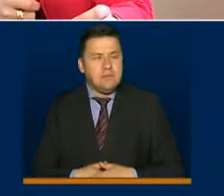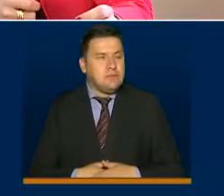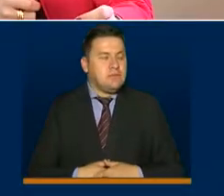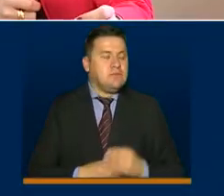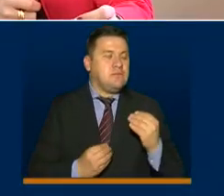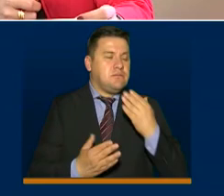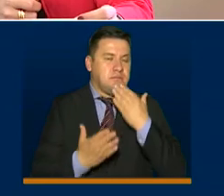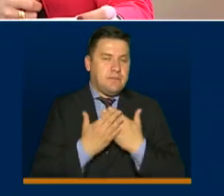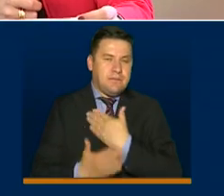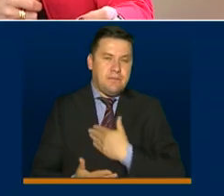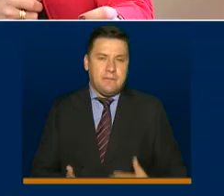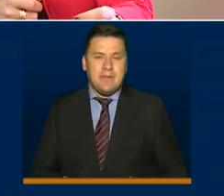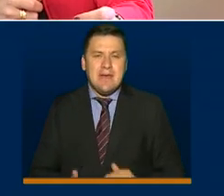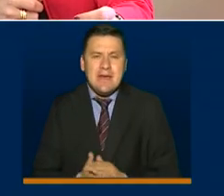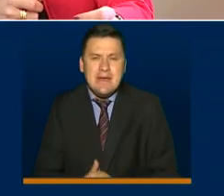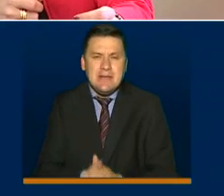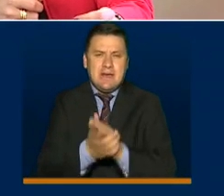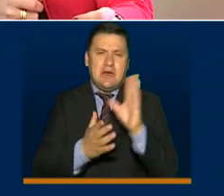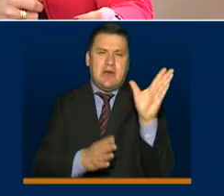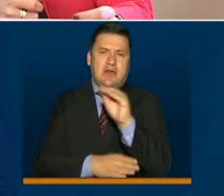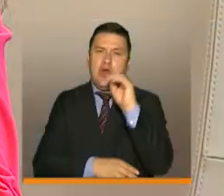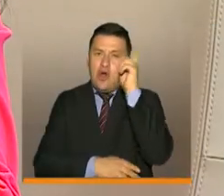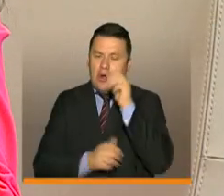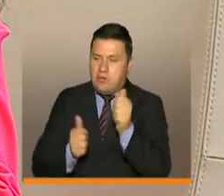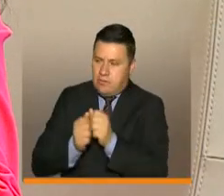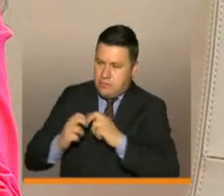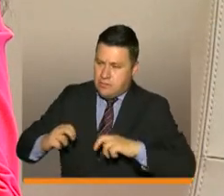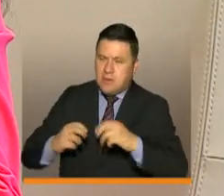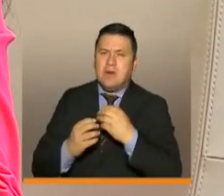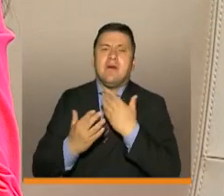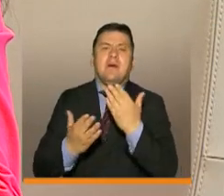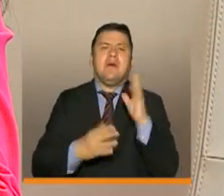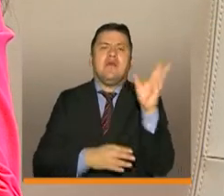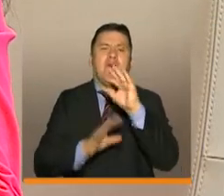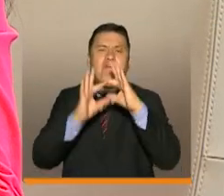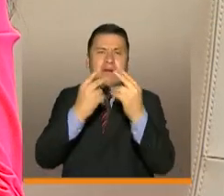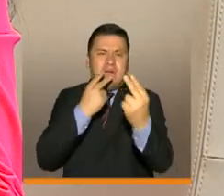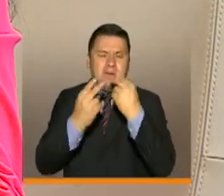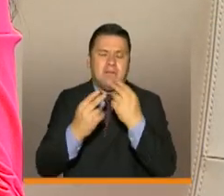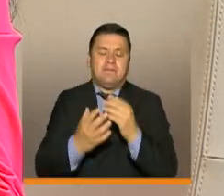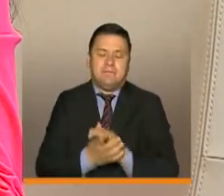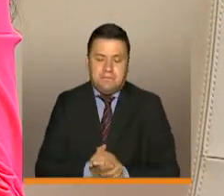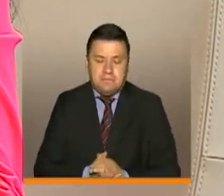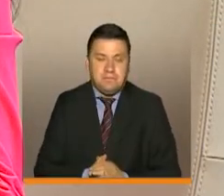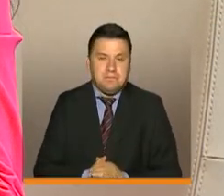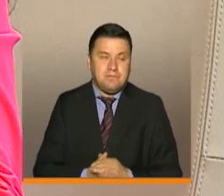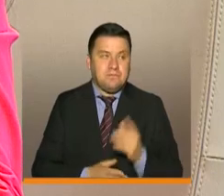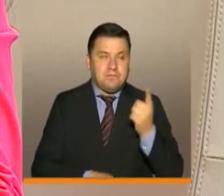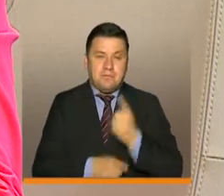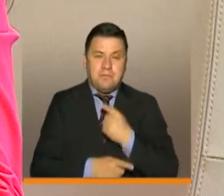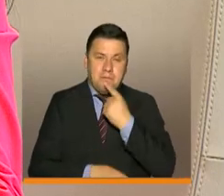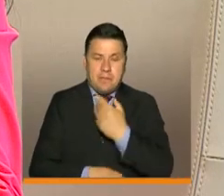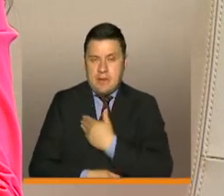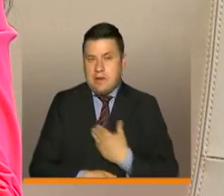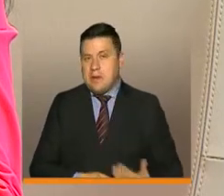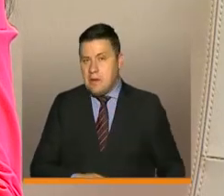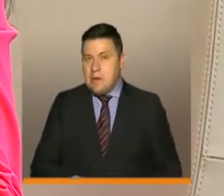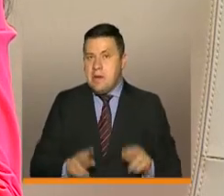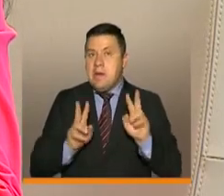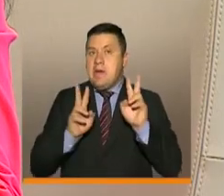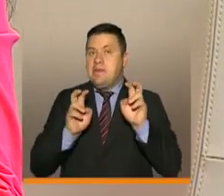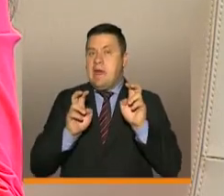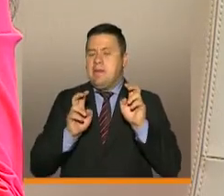gracias, presidente. Un saludo a todos los compañeros de gobierno y a todas las familias que nos están viendo. Como menciona el señor presidente, pues este es un